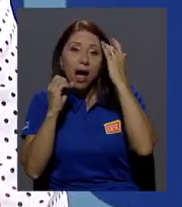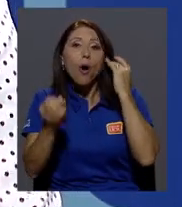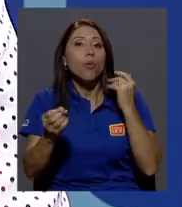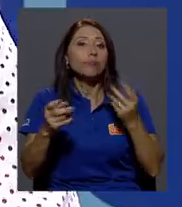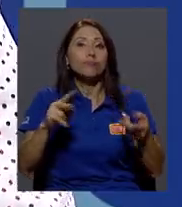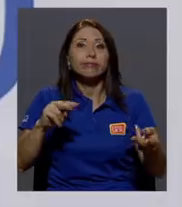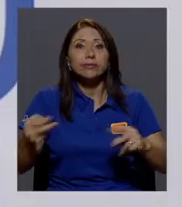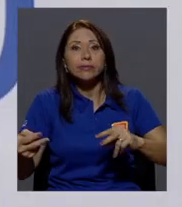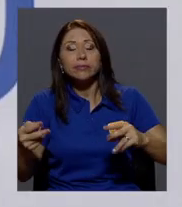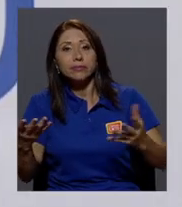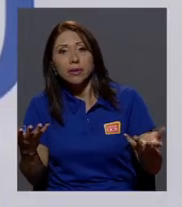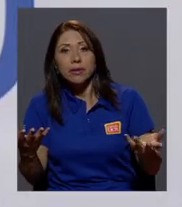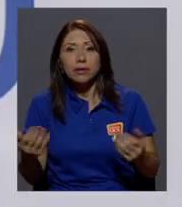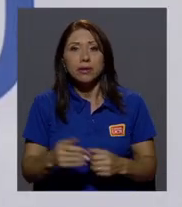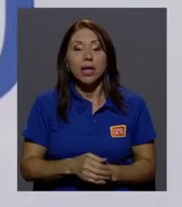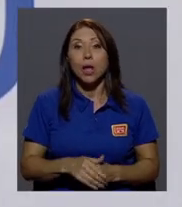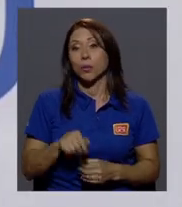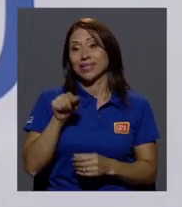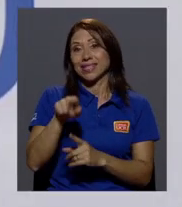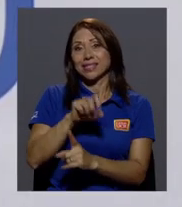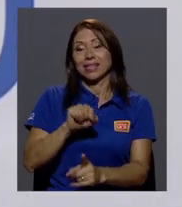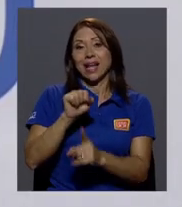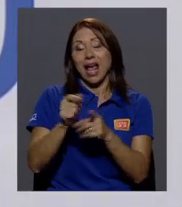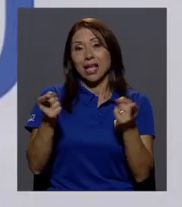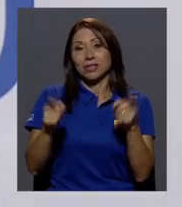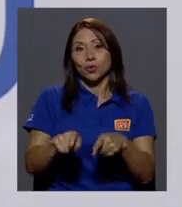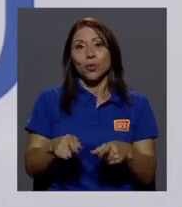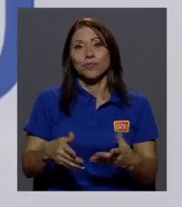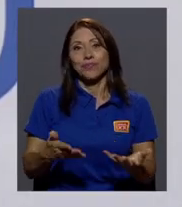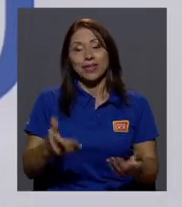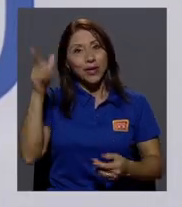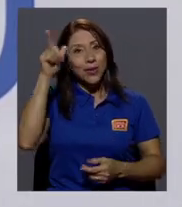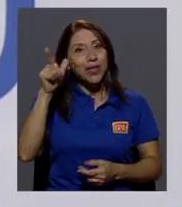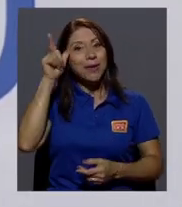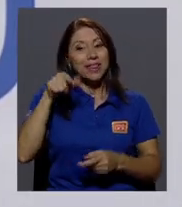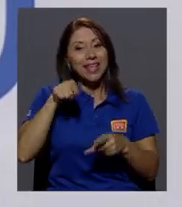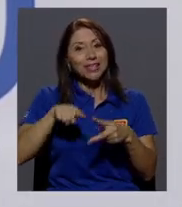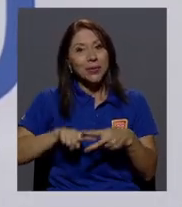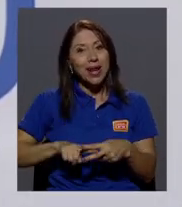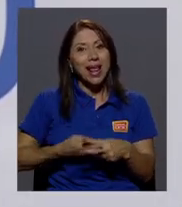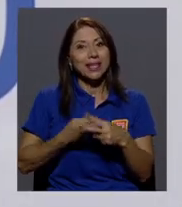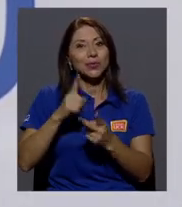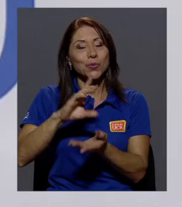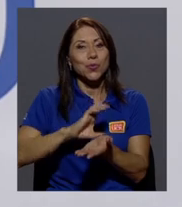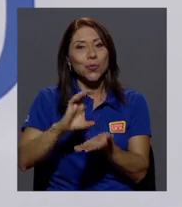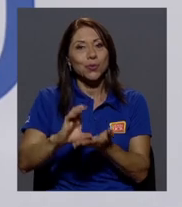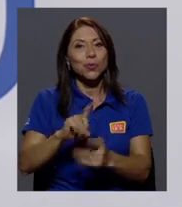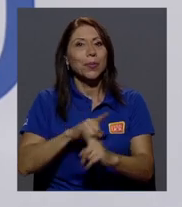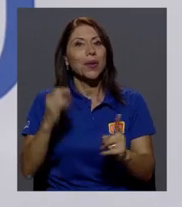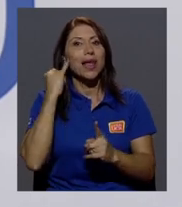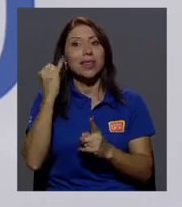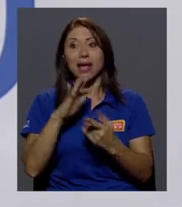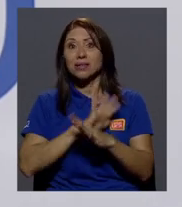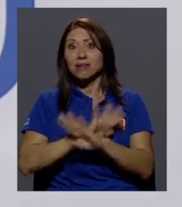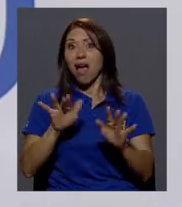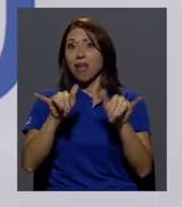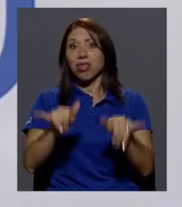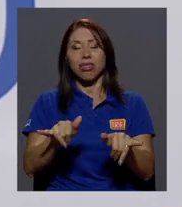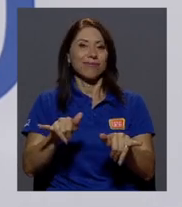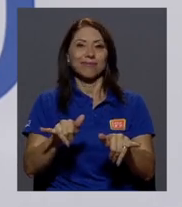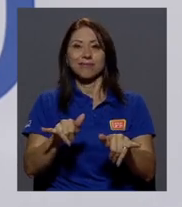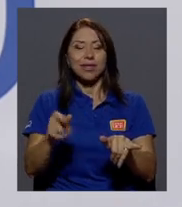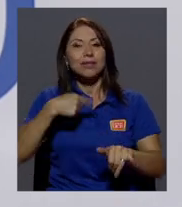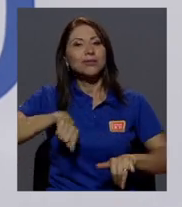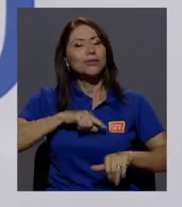viceversa pues es en este caso digamos obviamente esto nació en un curso pero la idea es que no se quede en un curso nosotros estamos luchando